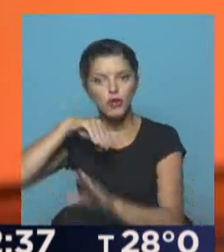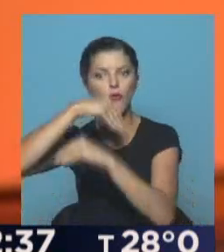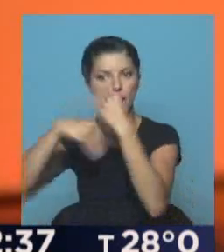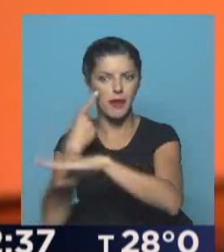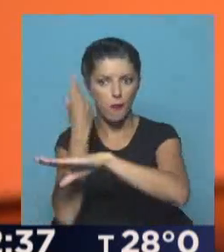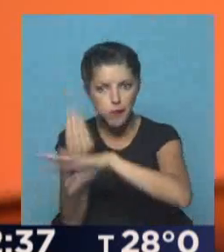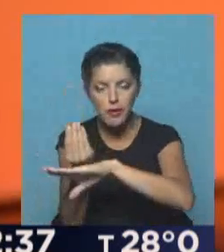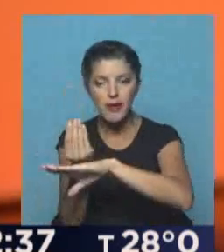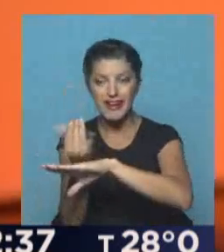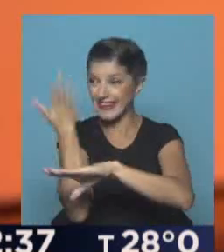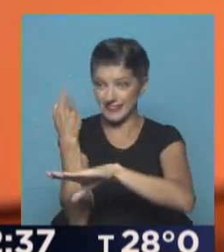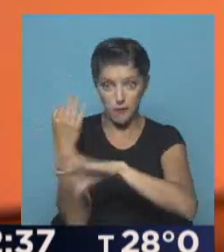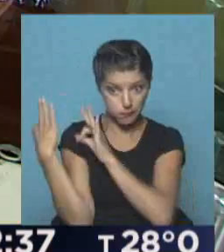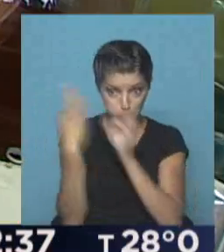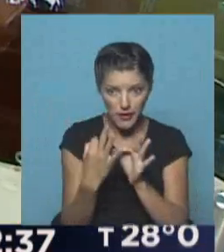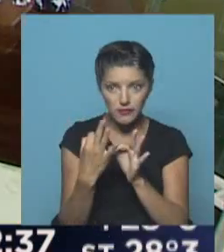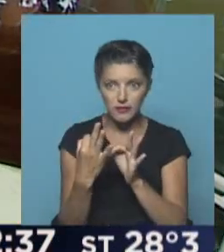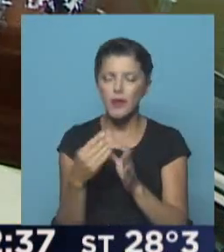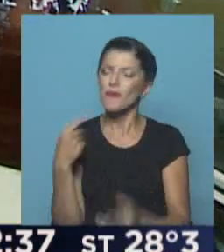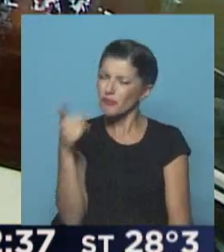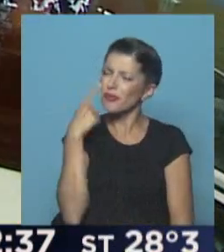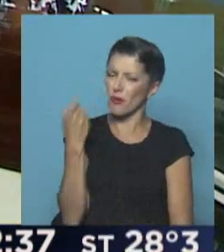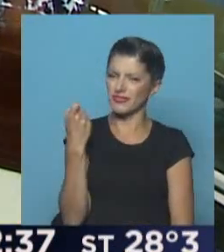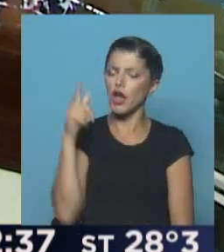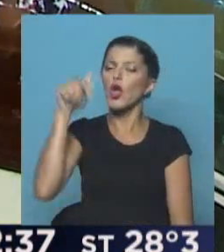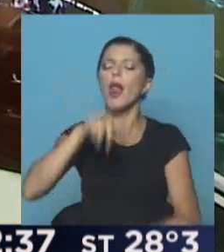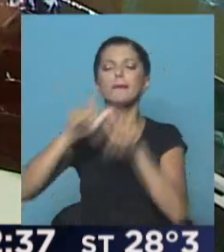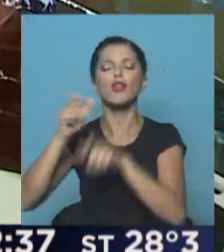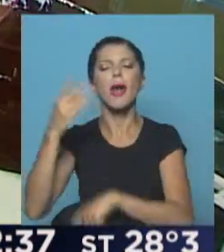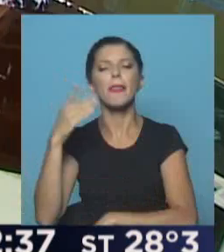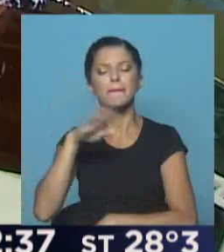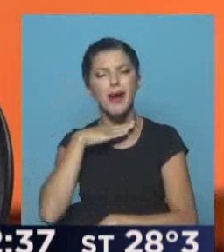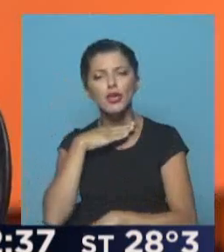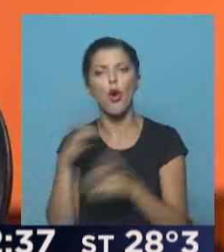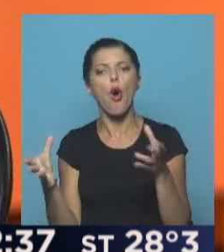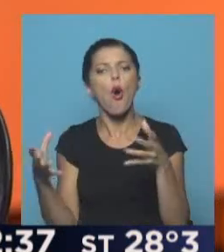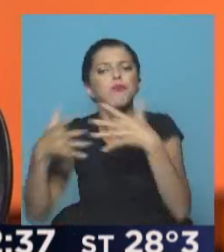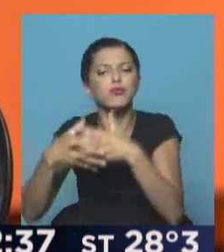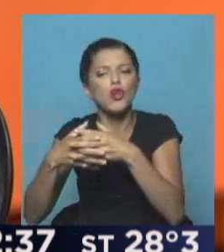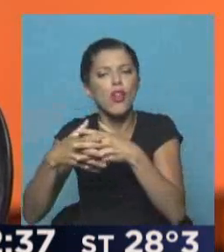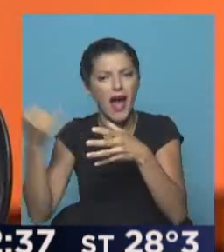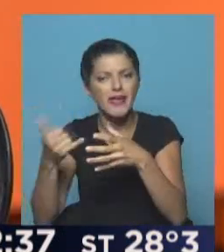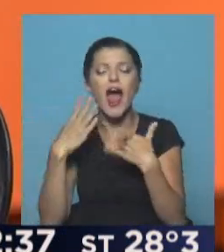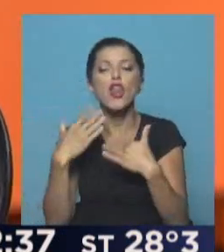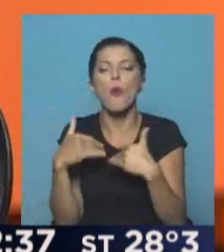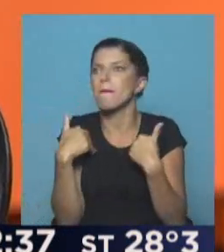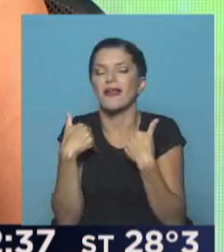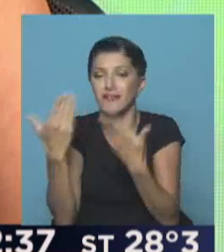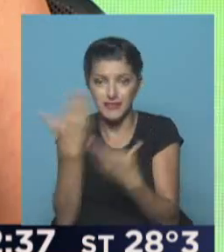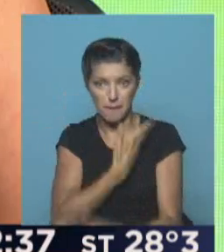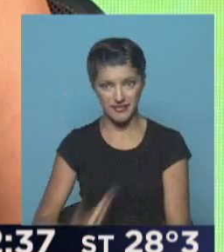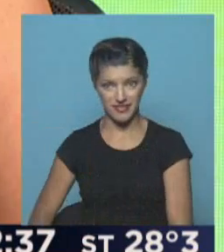percibir, ¿hay unión de los mexicanos en este momento? Es decir, ¿hay algo que lo esté beneficiando a Peña Nieto en este momento con lo que está